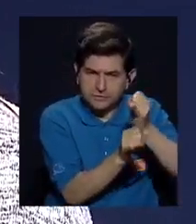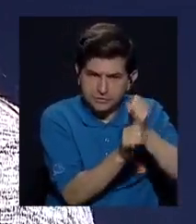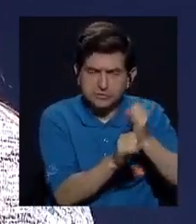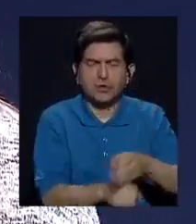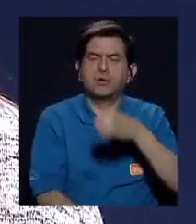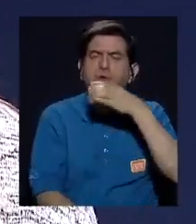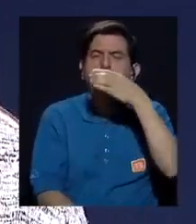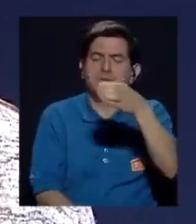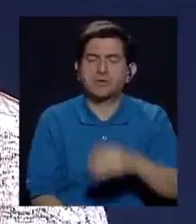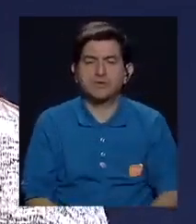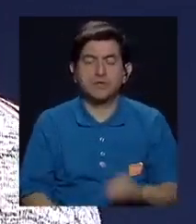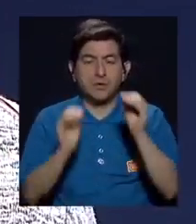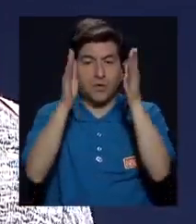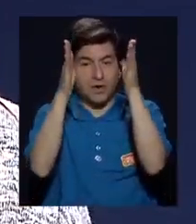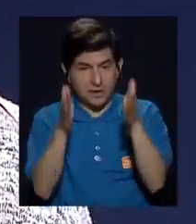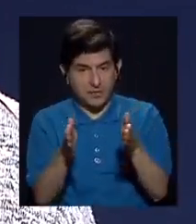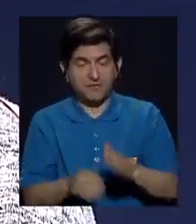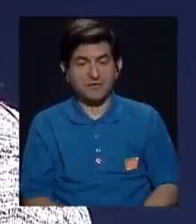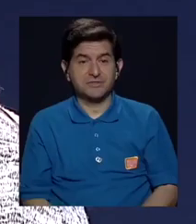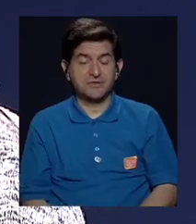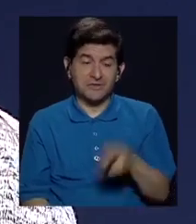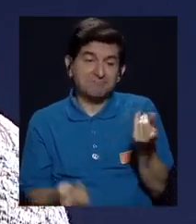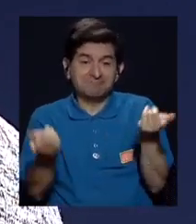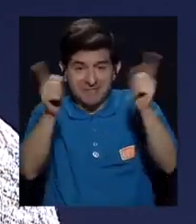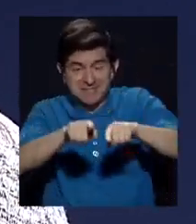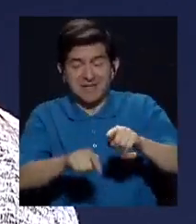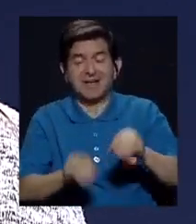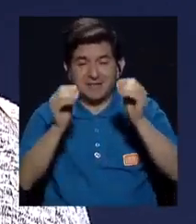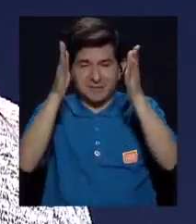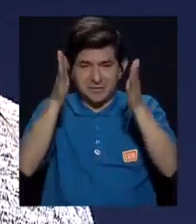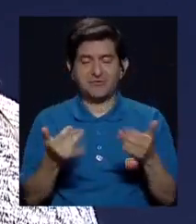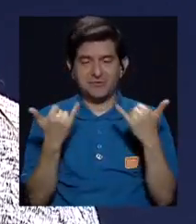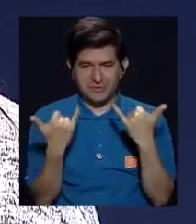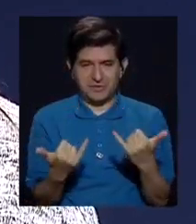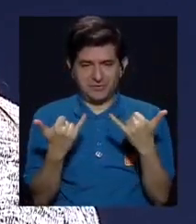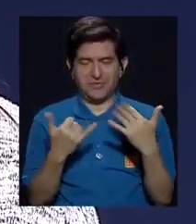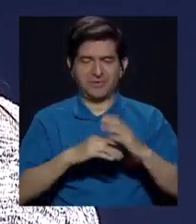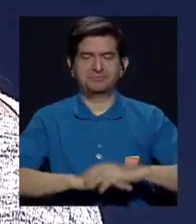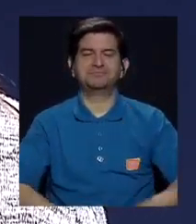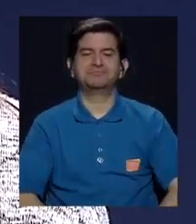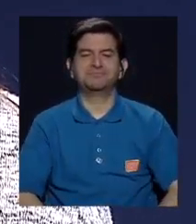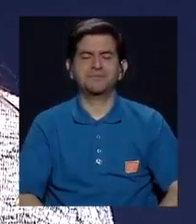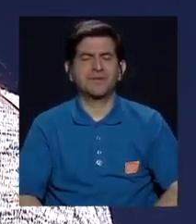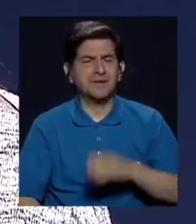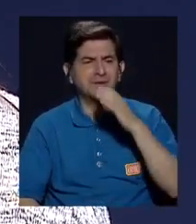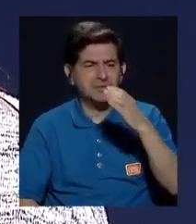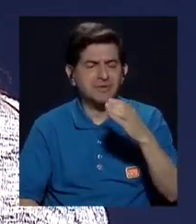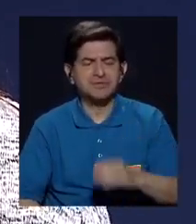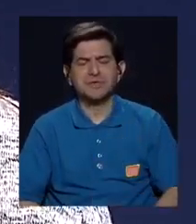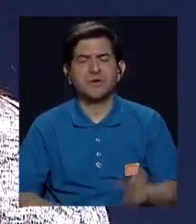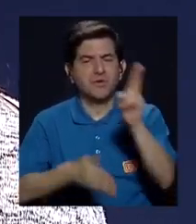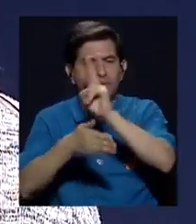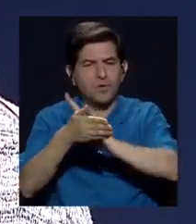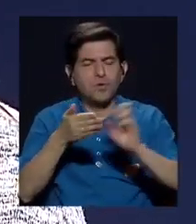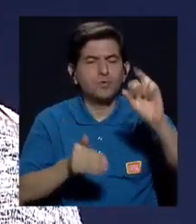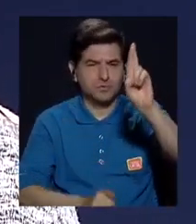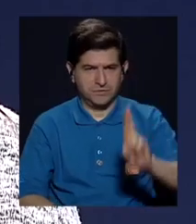me recomendó a su profesor, que era casualmente mi profesor, y me recomendó a la Universidad de Costa